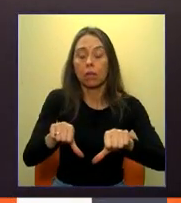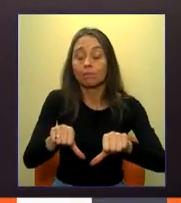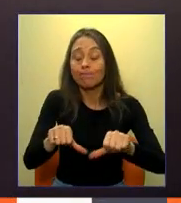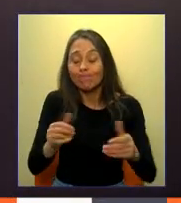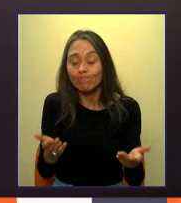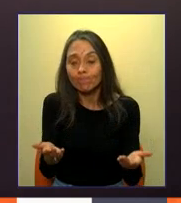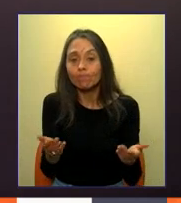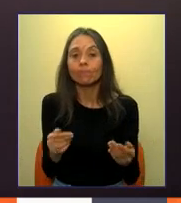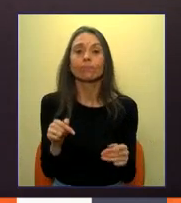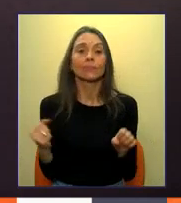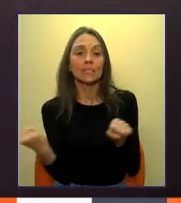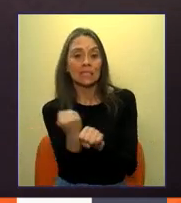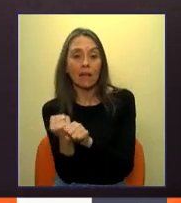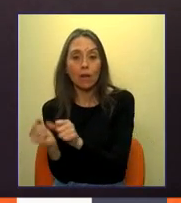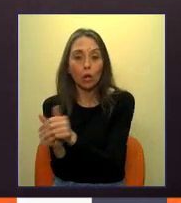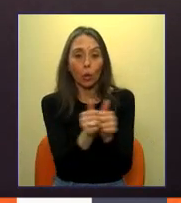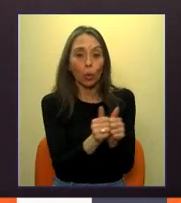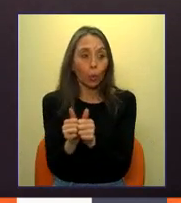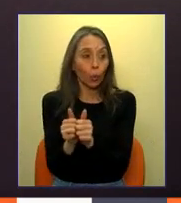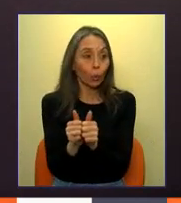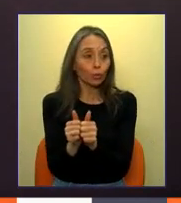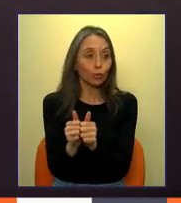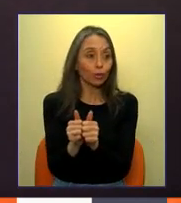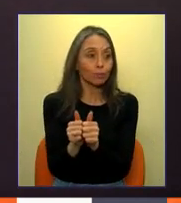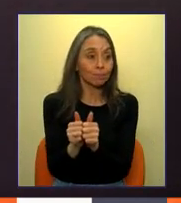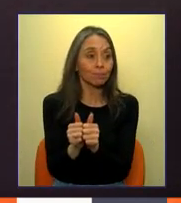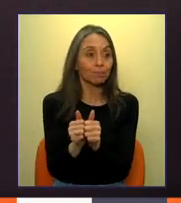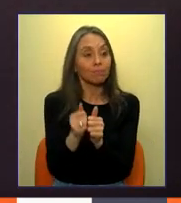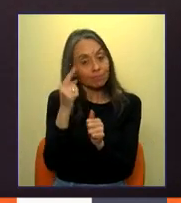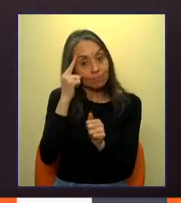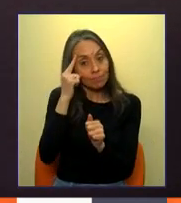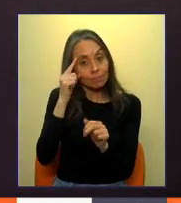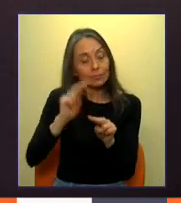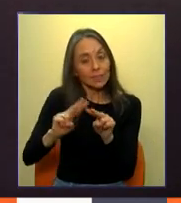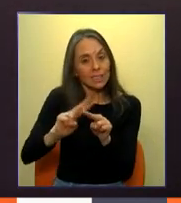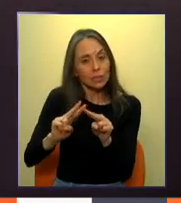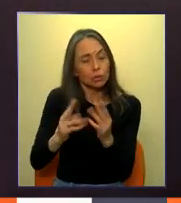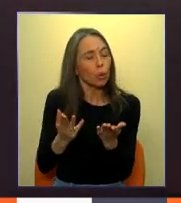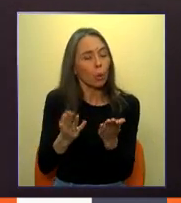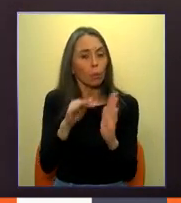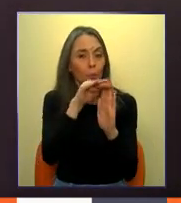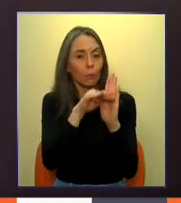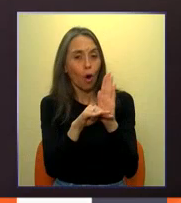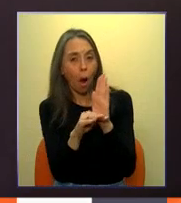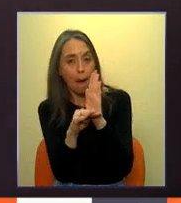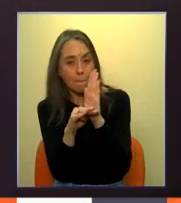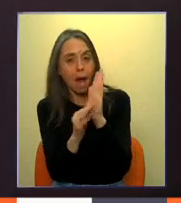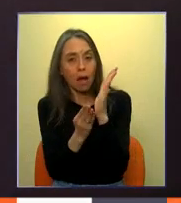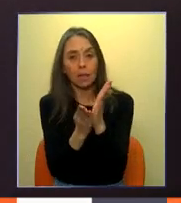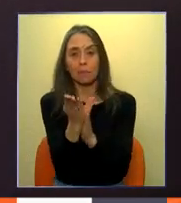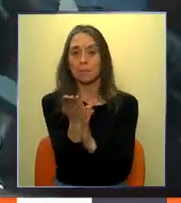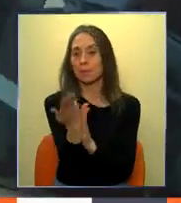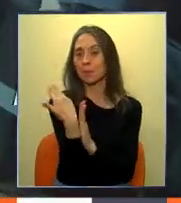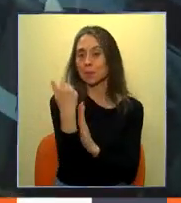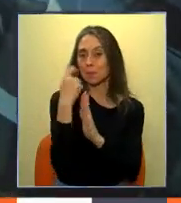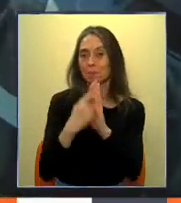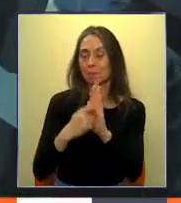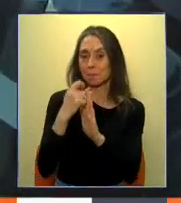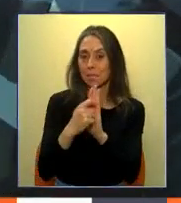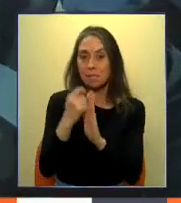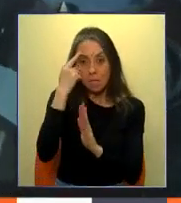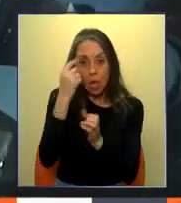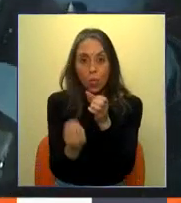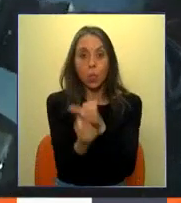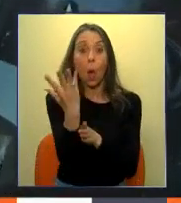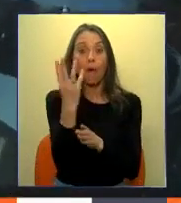este trabajo en conjunto con ellos hemos preparado un programa que ya iniciamos hace unos meses atrás. Innovación